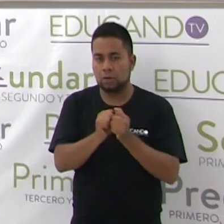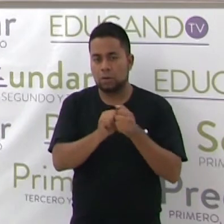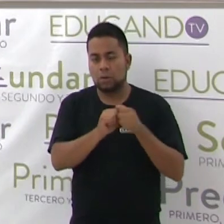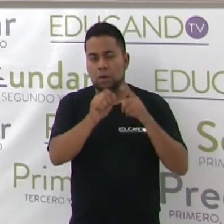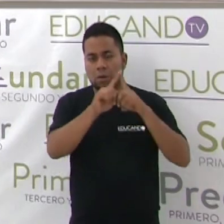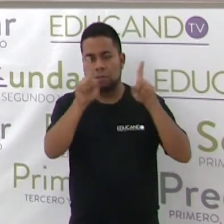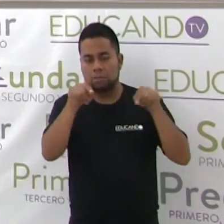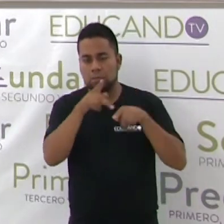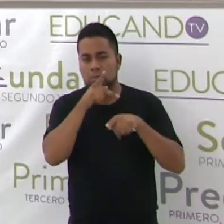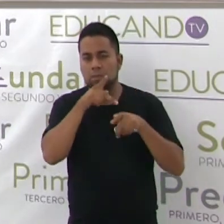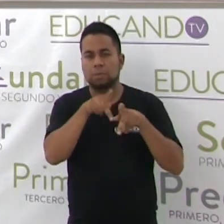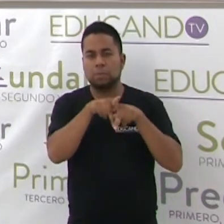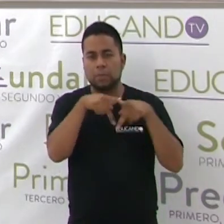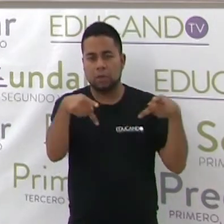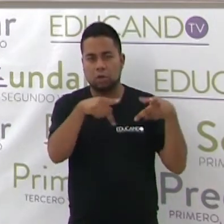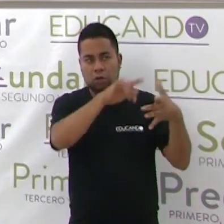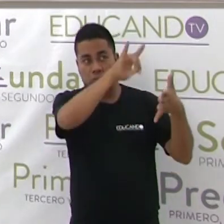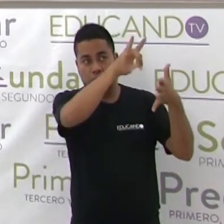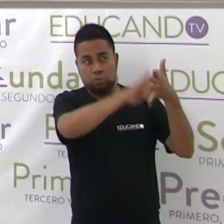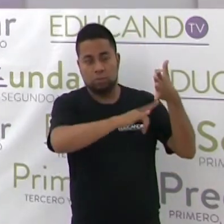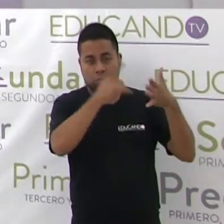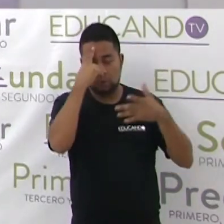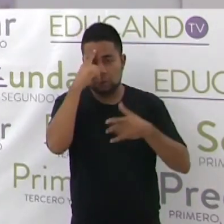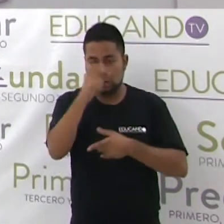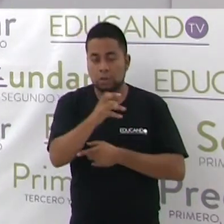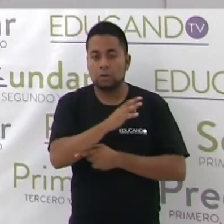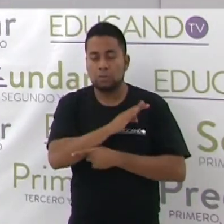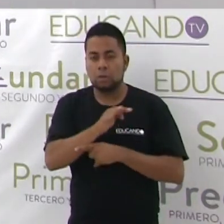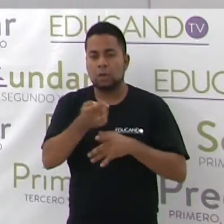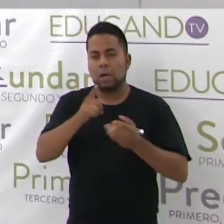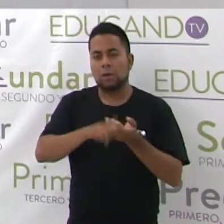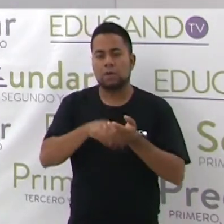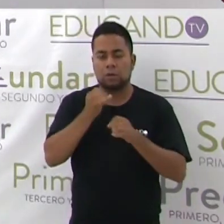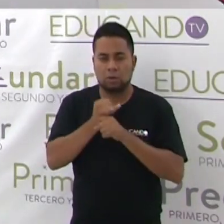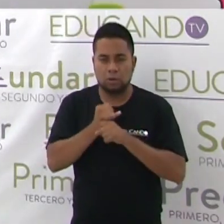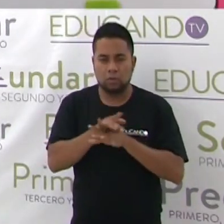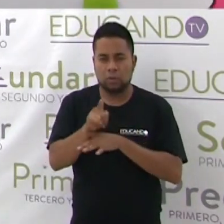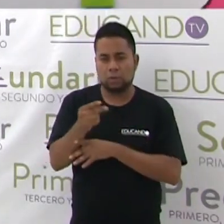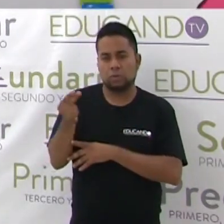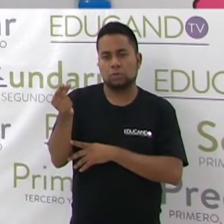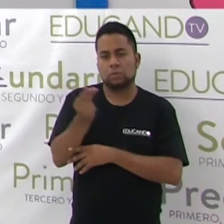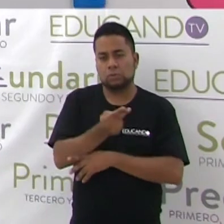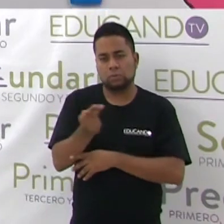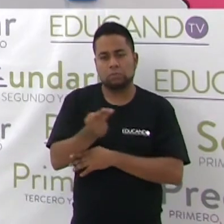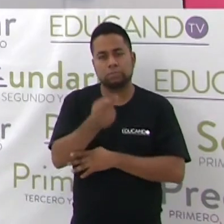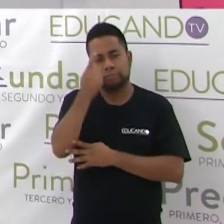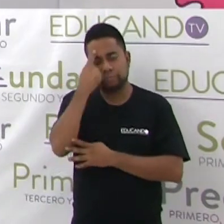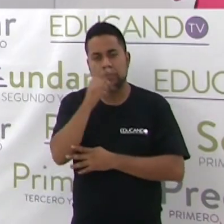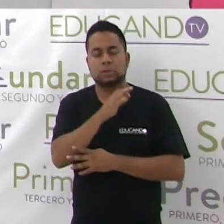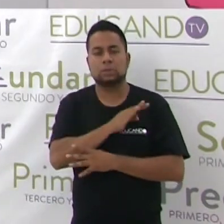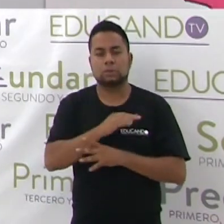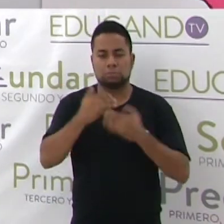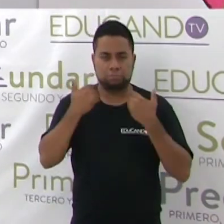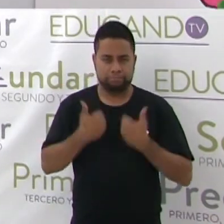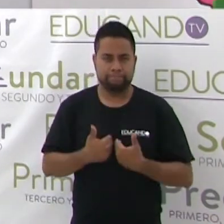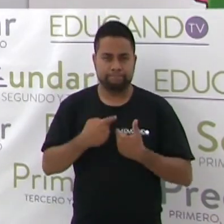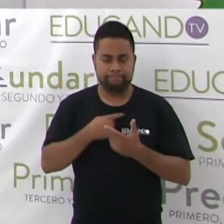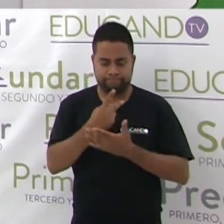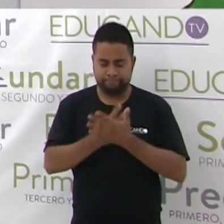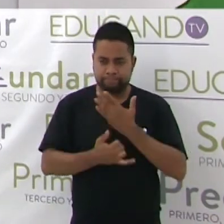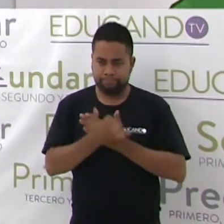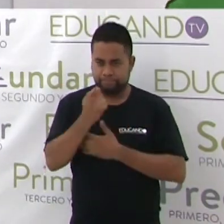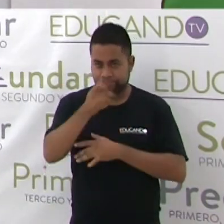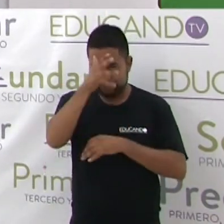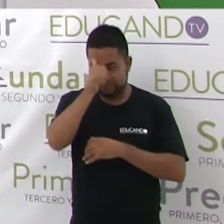periódico mural. ¿Sí? Para que de esta forma nosotros podamos tener toda la información que necesitemos para nuestro proyecto.